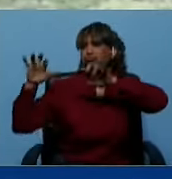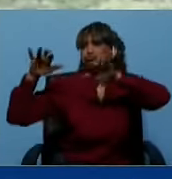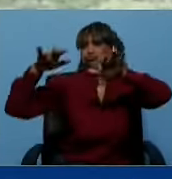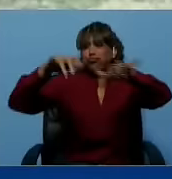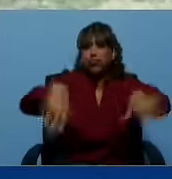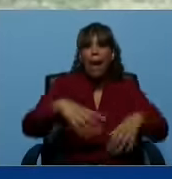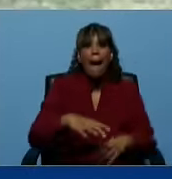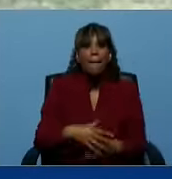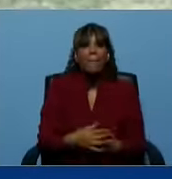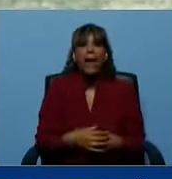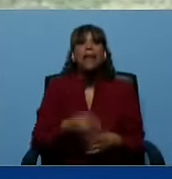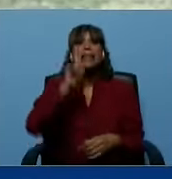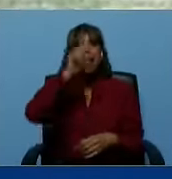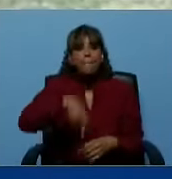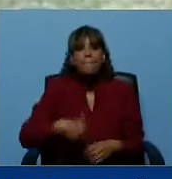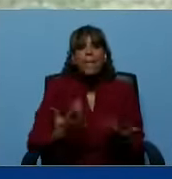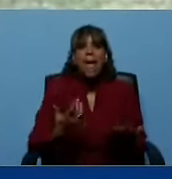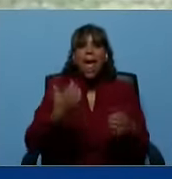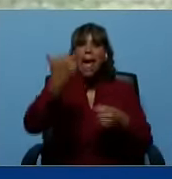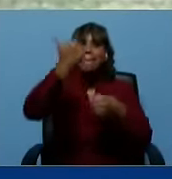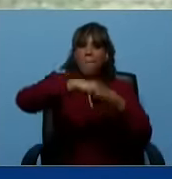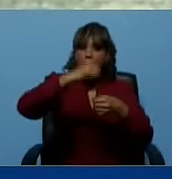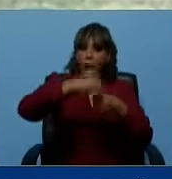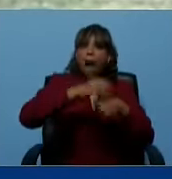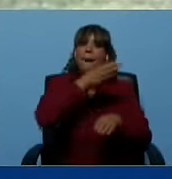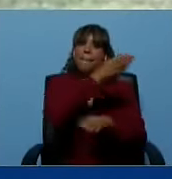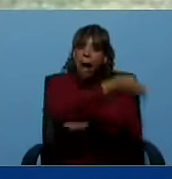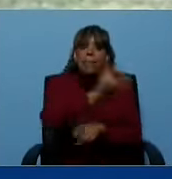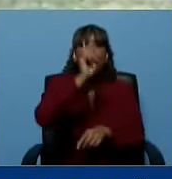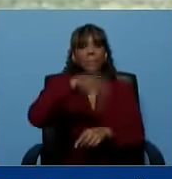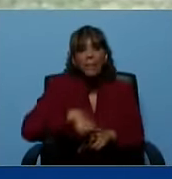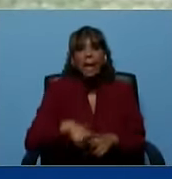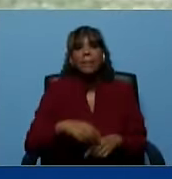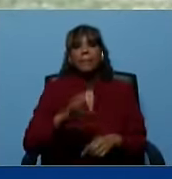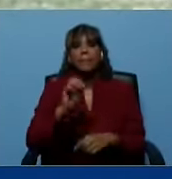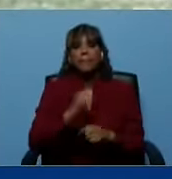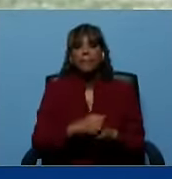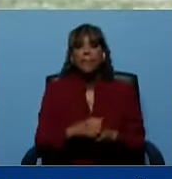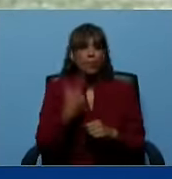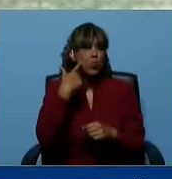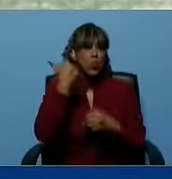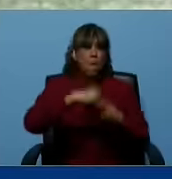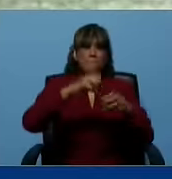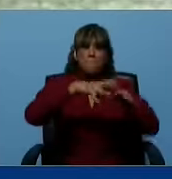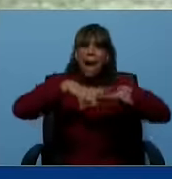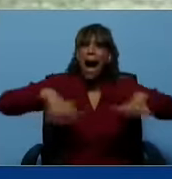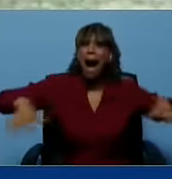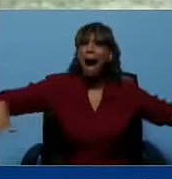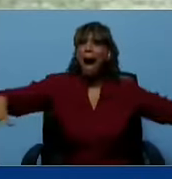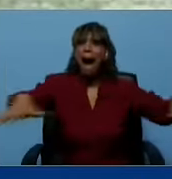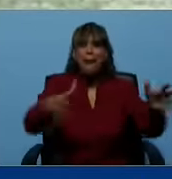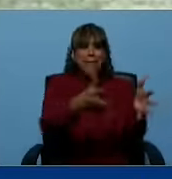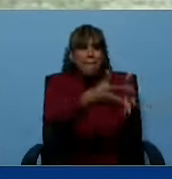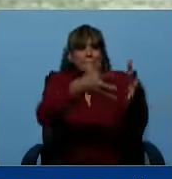El parque Ana María Campos de Maracaibo, tienen que ir a Maracaibo. Eso es la belleza de las